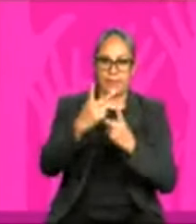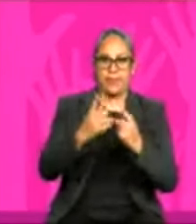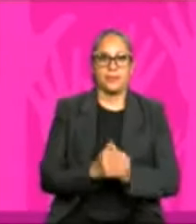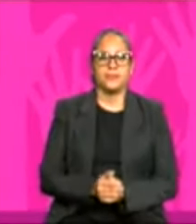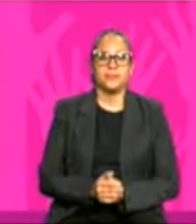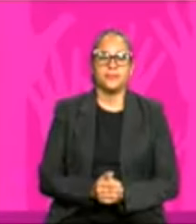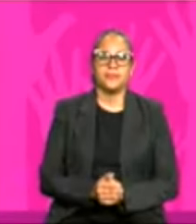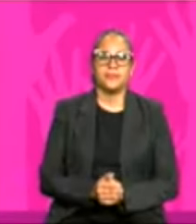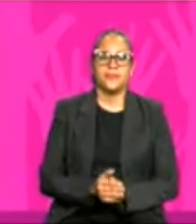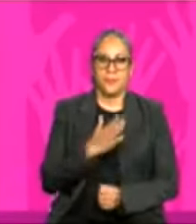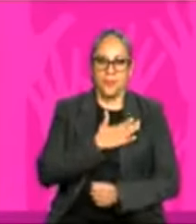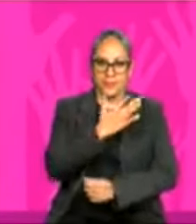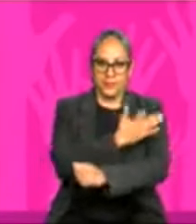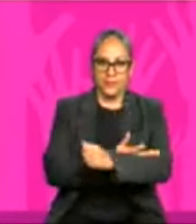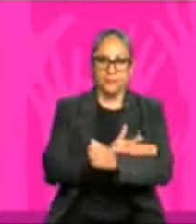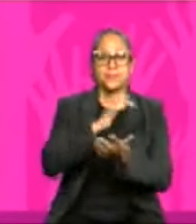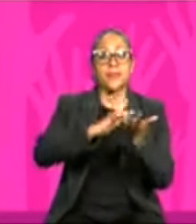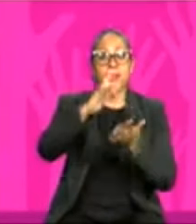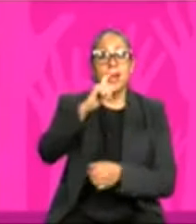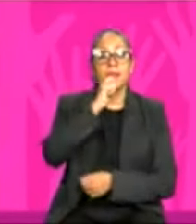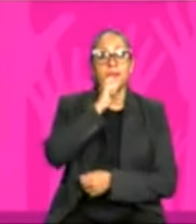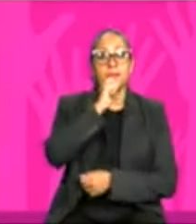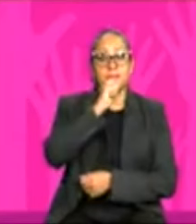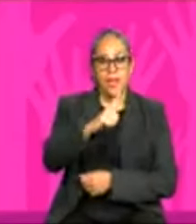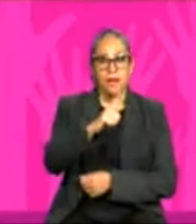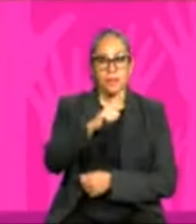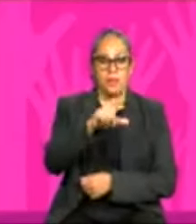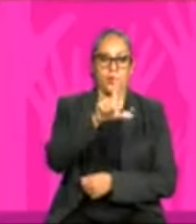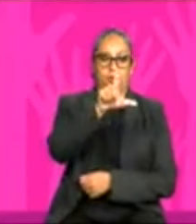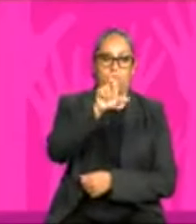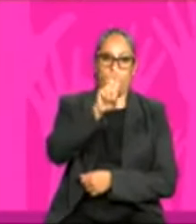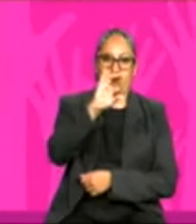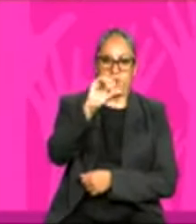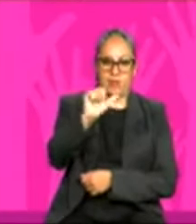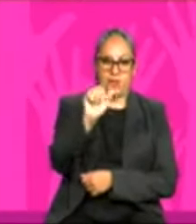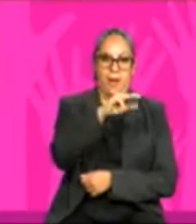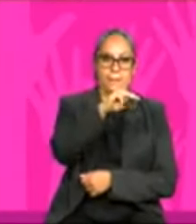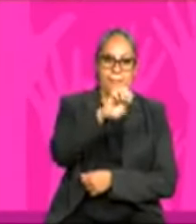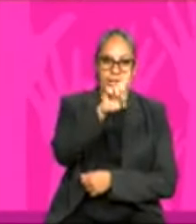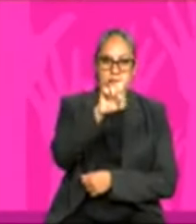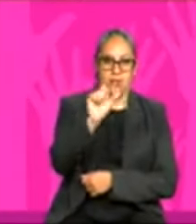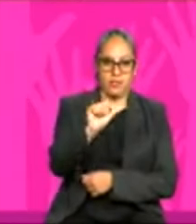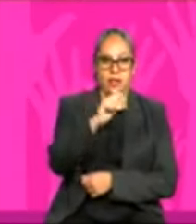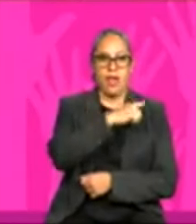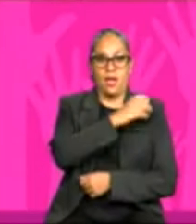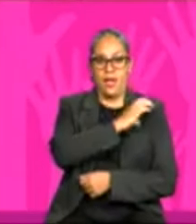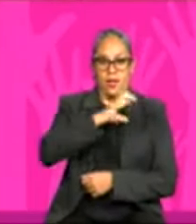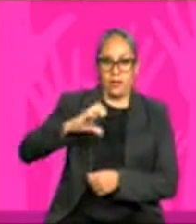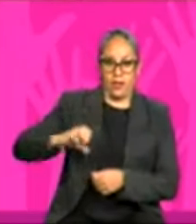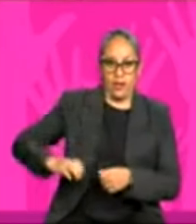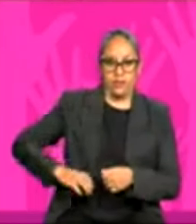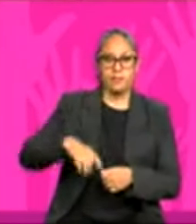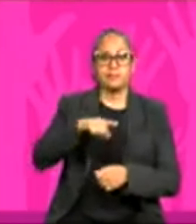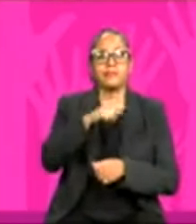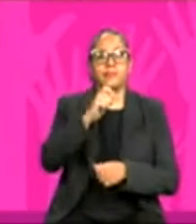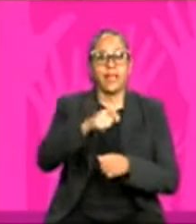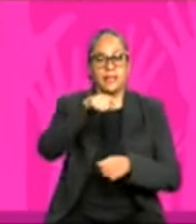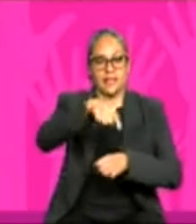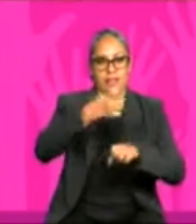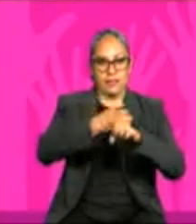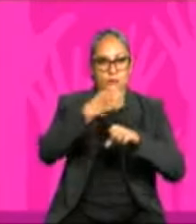Buenas tardes. Agradecemos también la presencia de Lucía Mesa Guzmán, candidata de la coalición Dignidad y Seguridad por